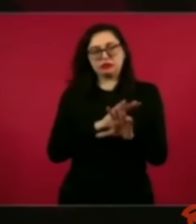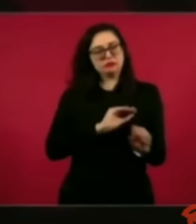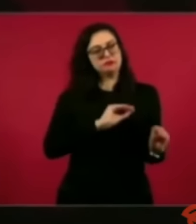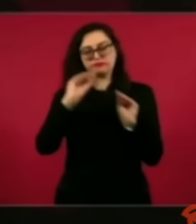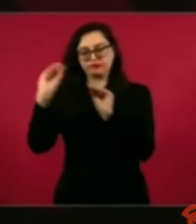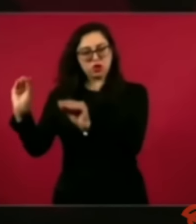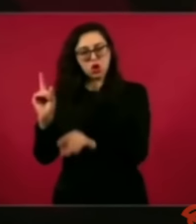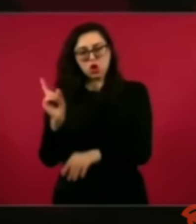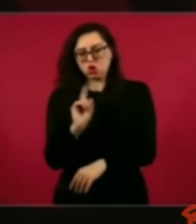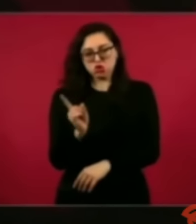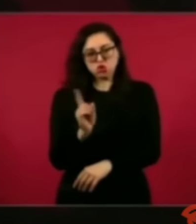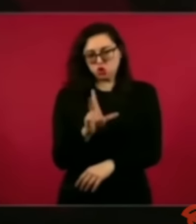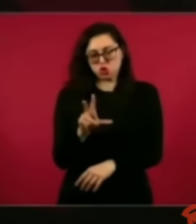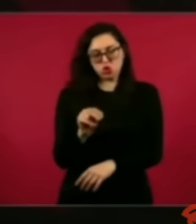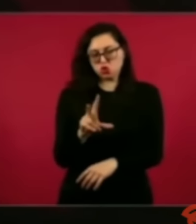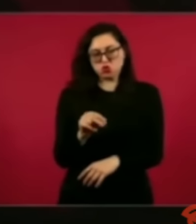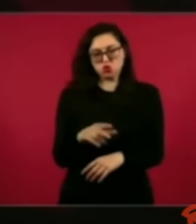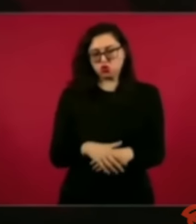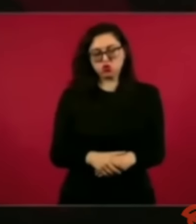que está de moda.